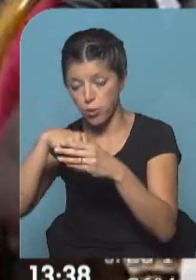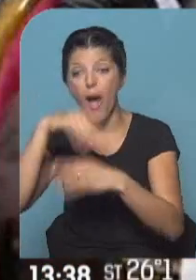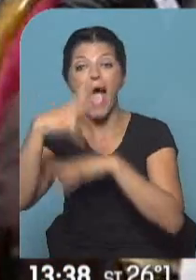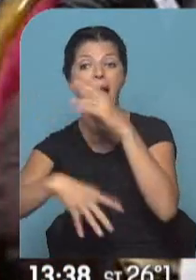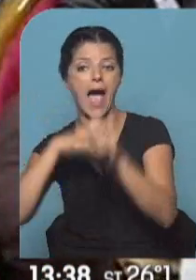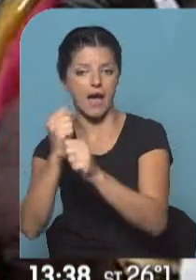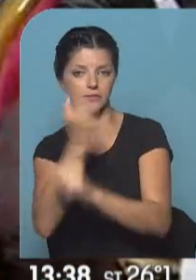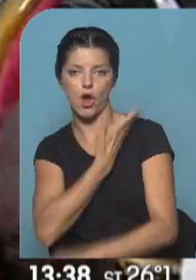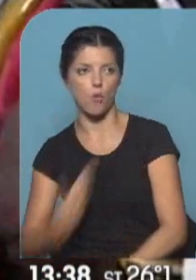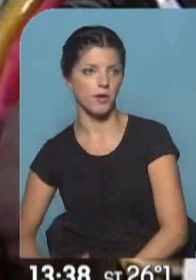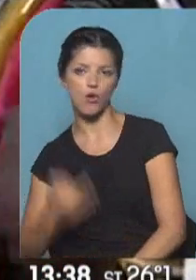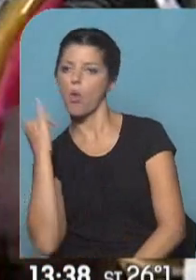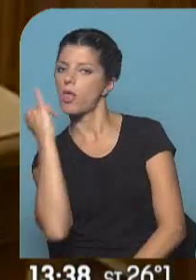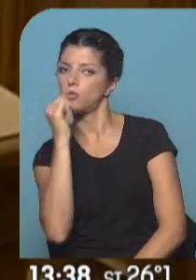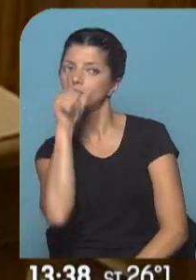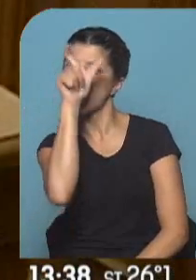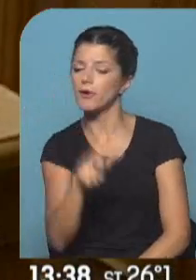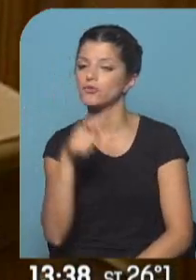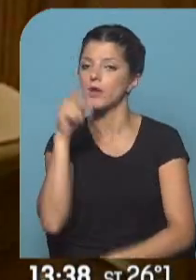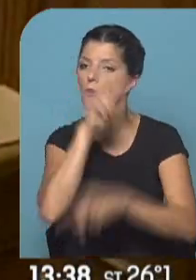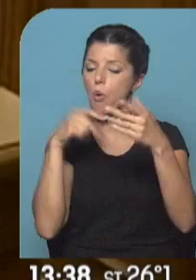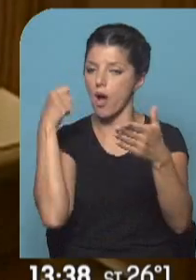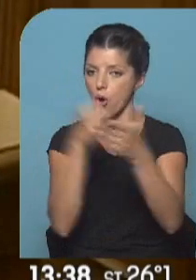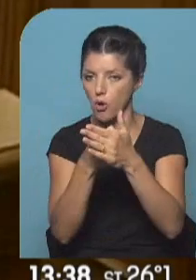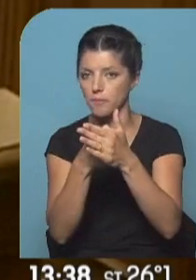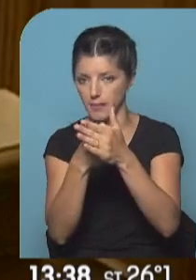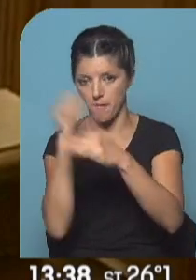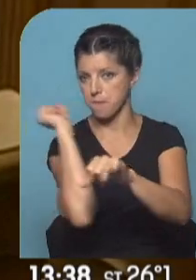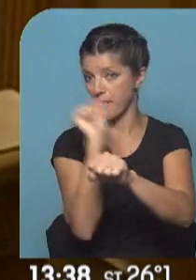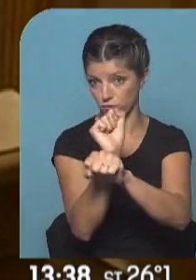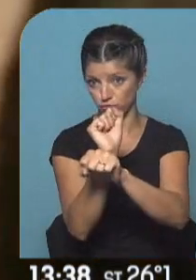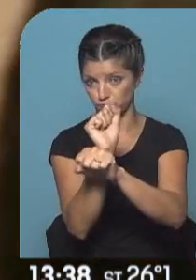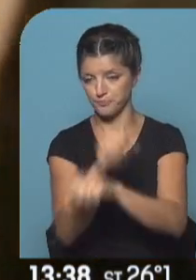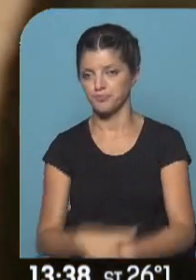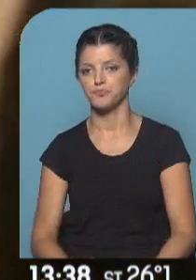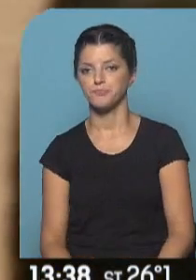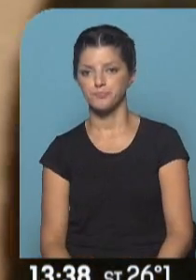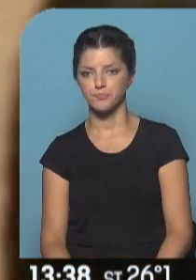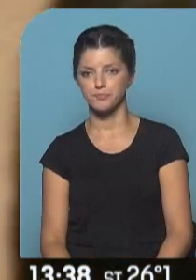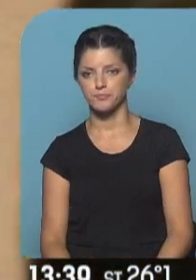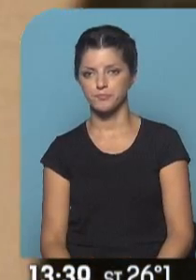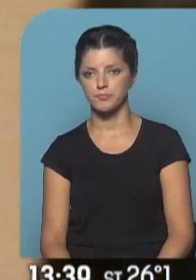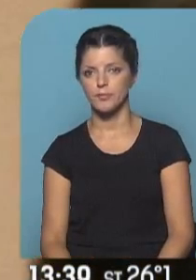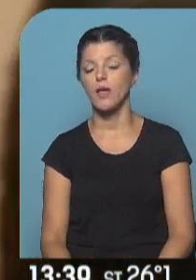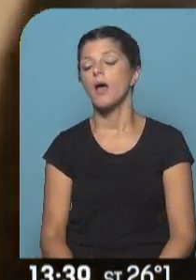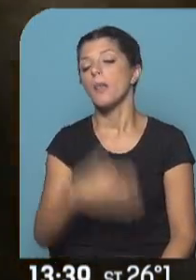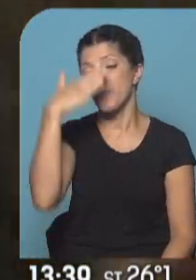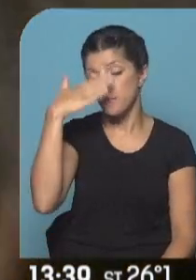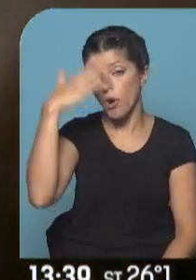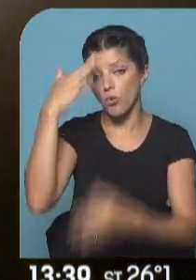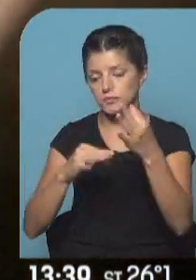procedimiento penal acusándolo de golpista y pidió su detención. Tras su liberación por una decisión